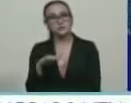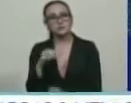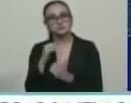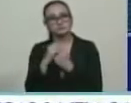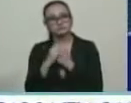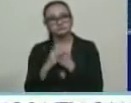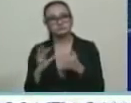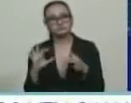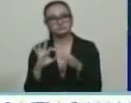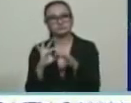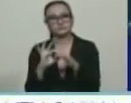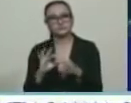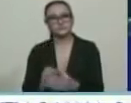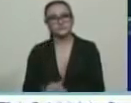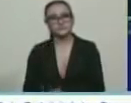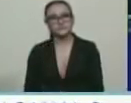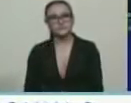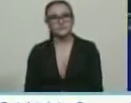afecto,